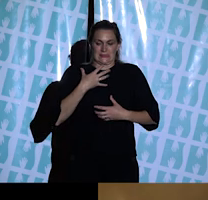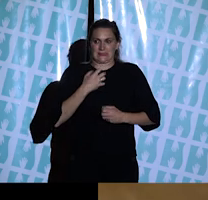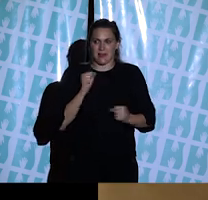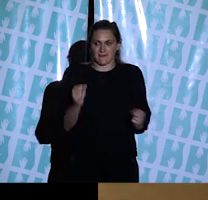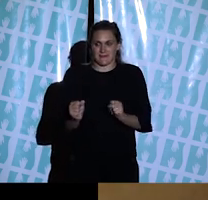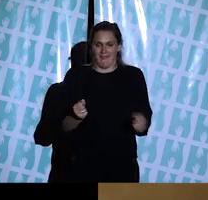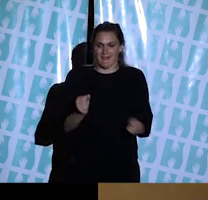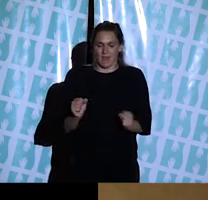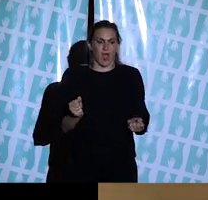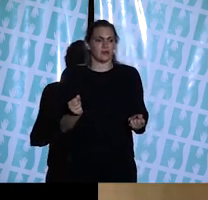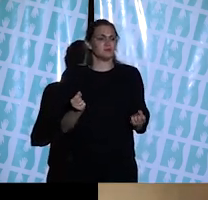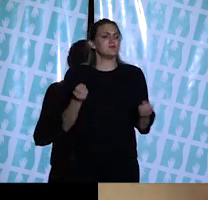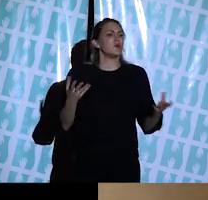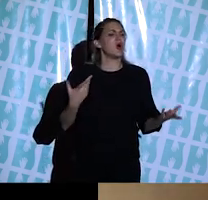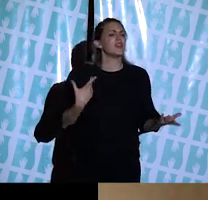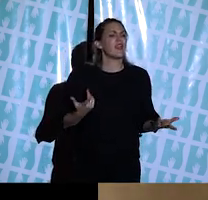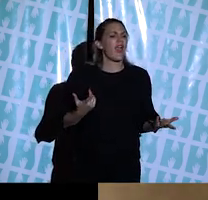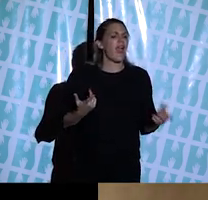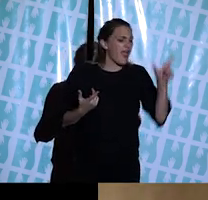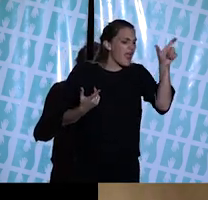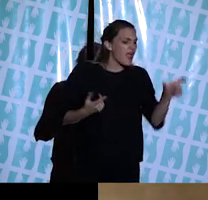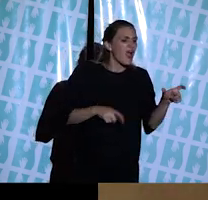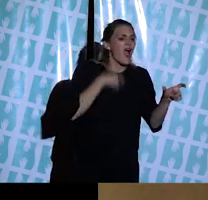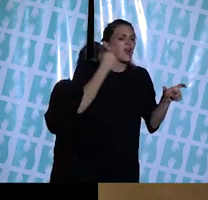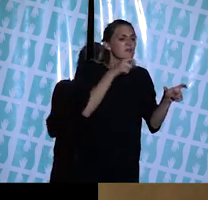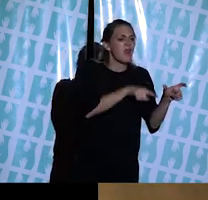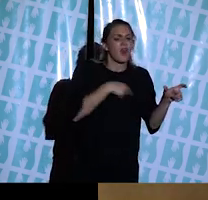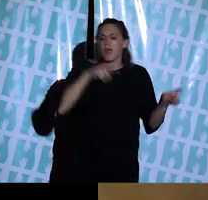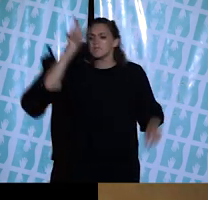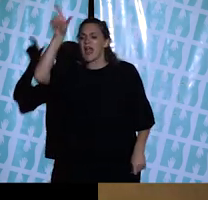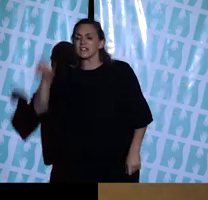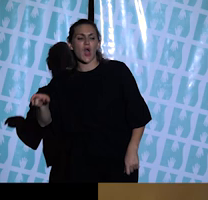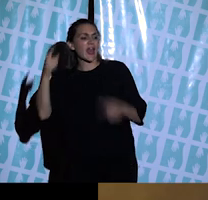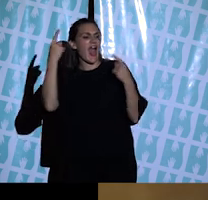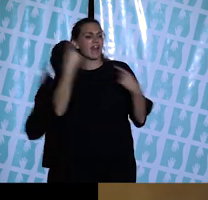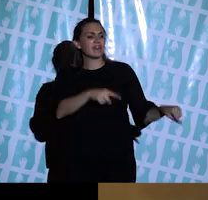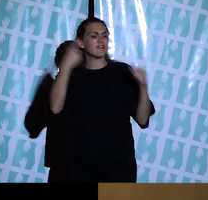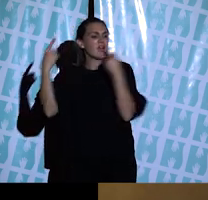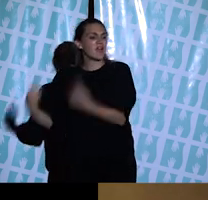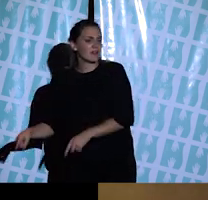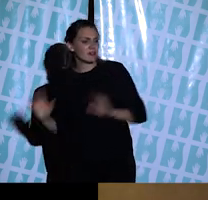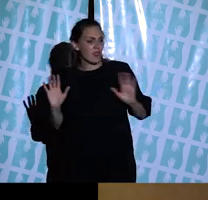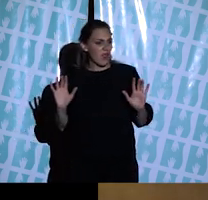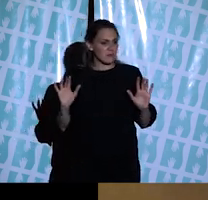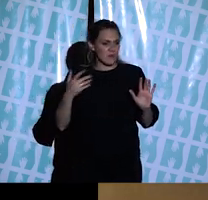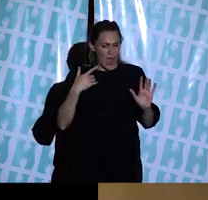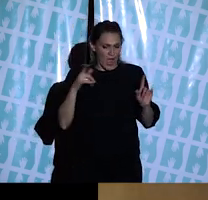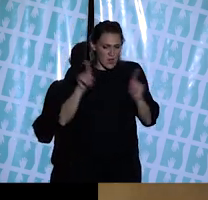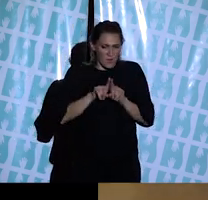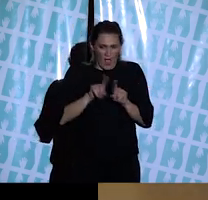¿por qué nosotros somos diferentes a estos perros? Porque probablemente si nosotros fuéramos ese perro,